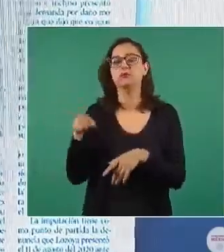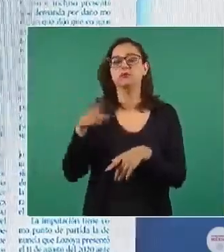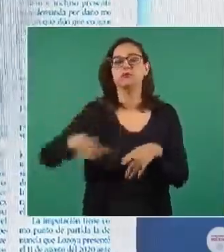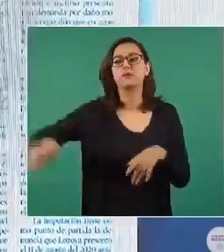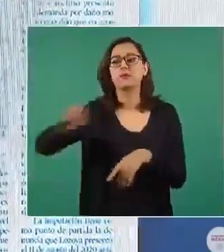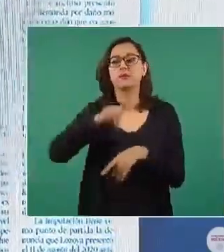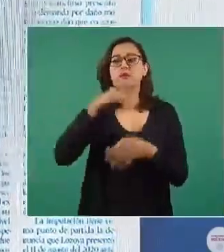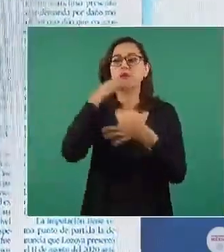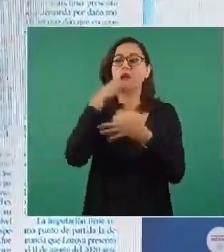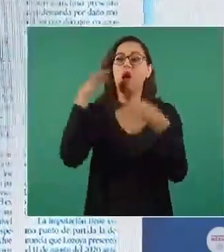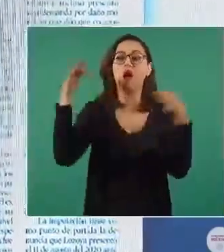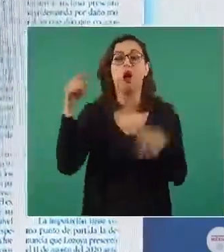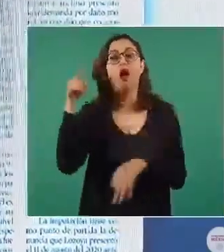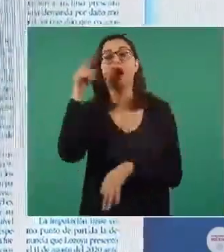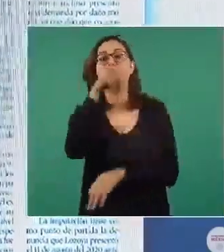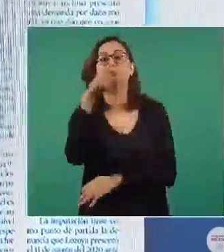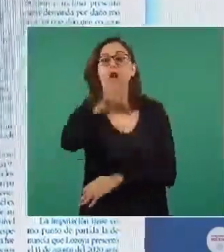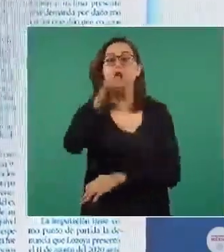llamados Punta Diamante,